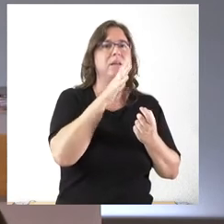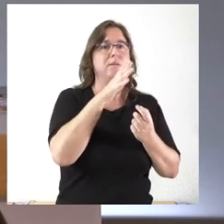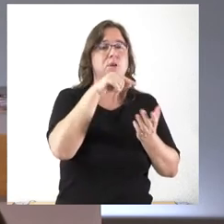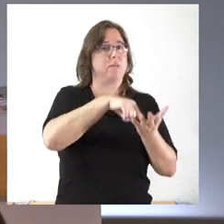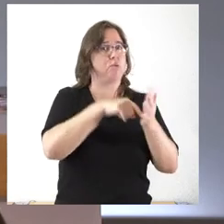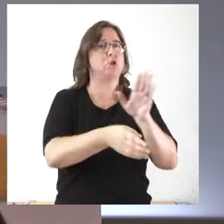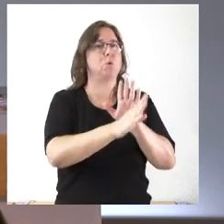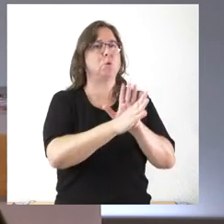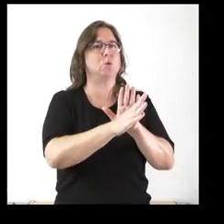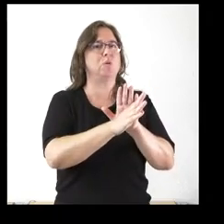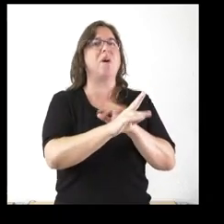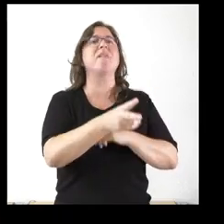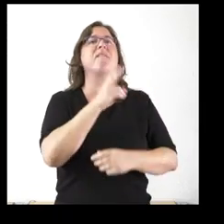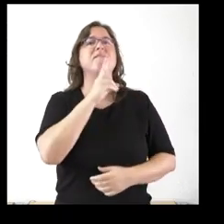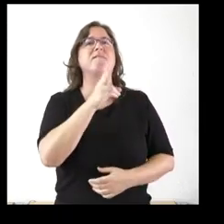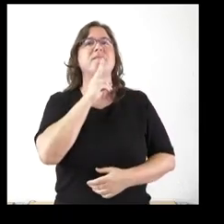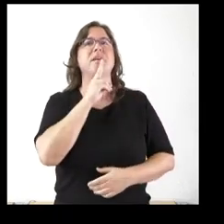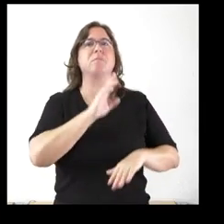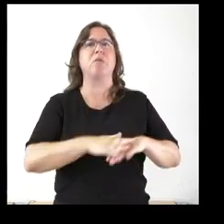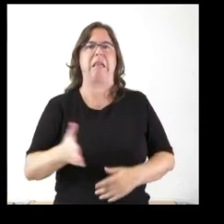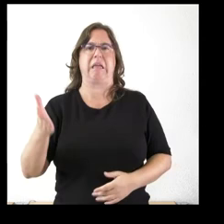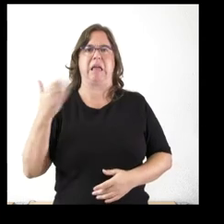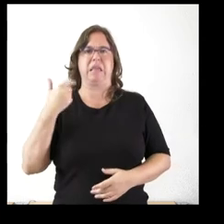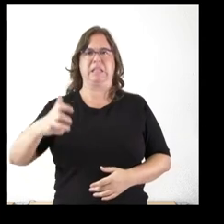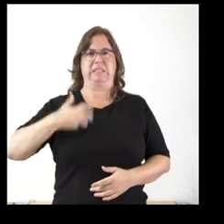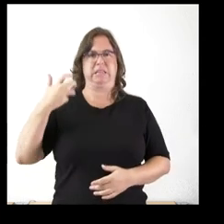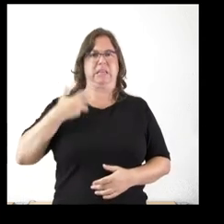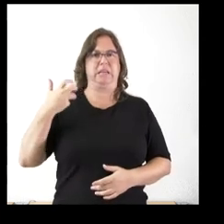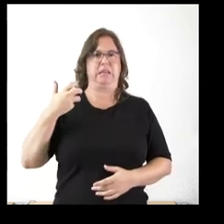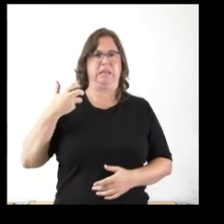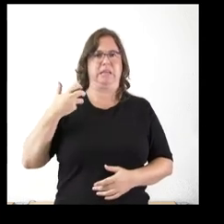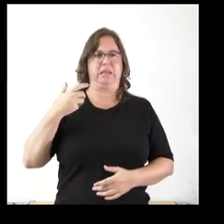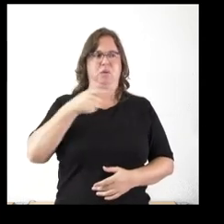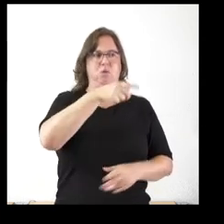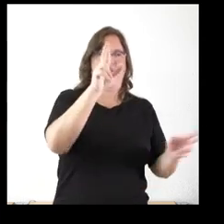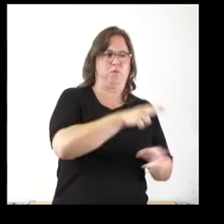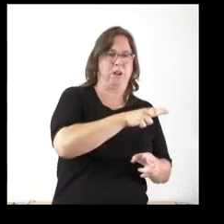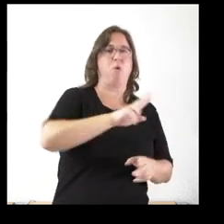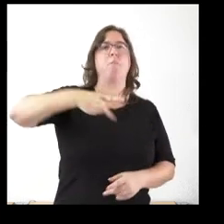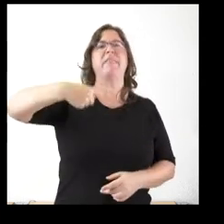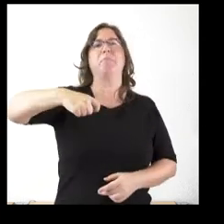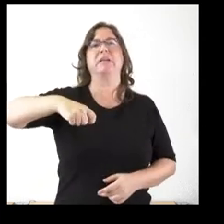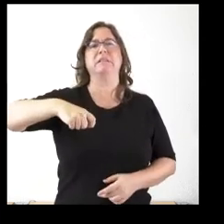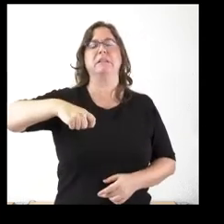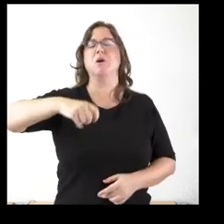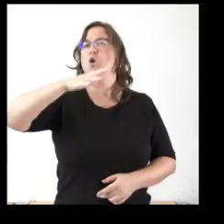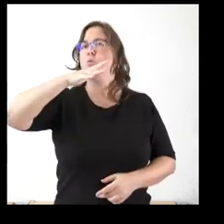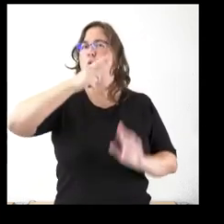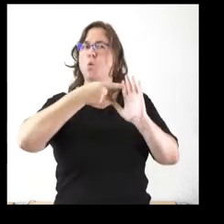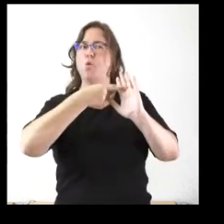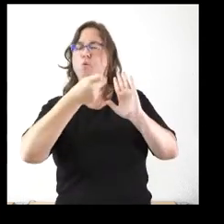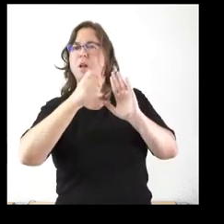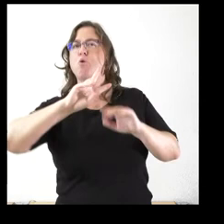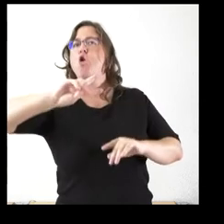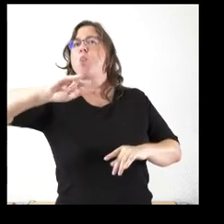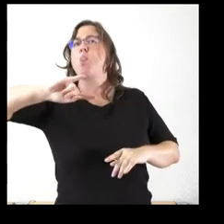impuesto, que es un impuesto verde del que ayer se quejaba el vicepresidente, y eliminar el otro? Lo hacen porque sería una doble imposición.